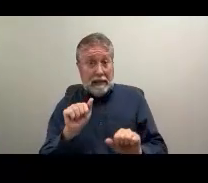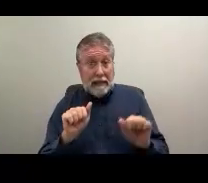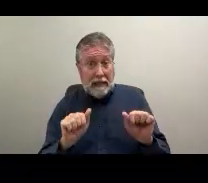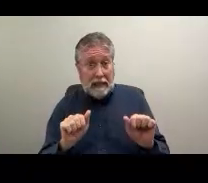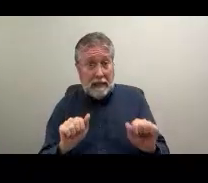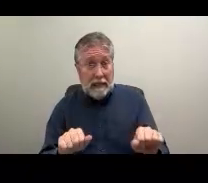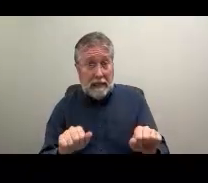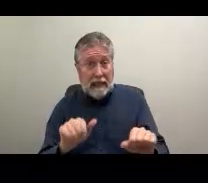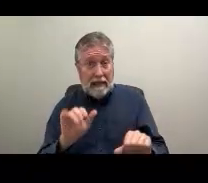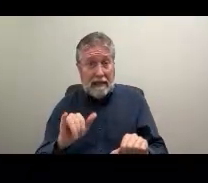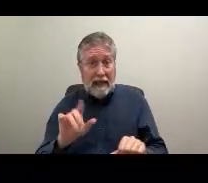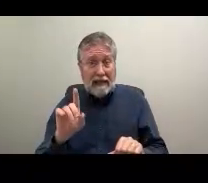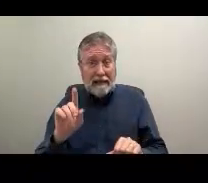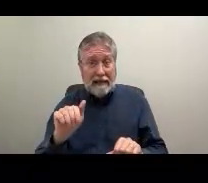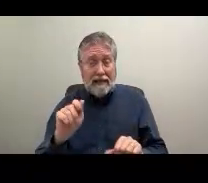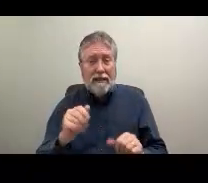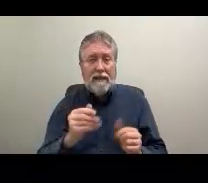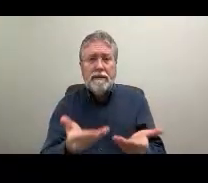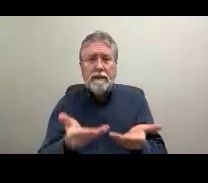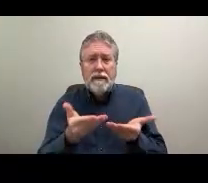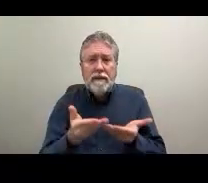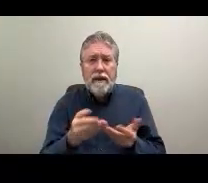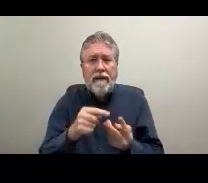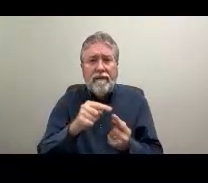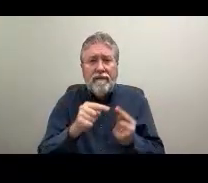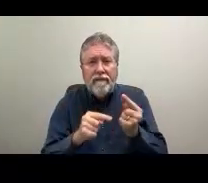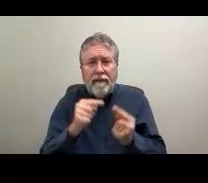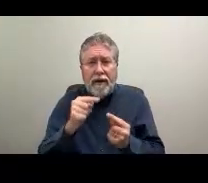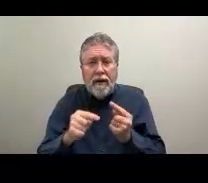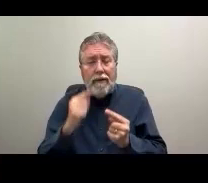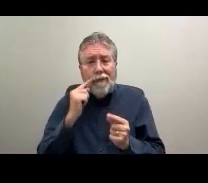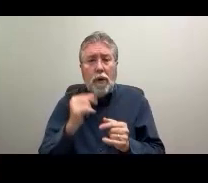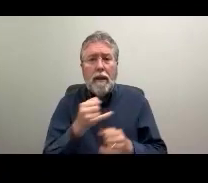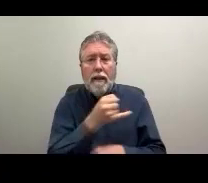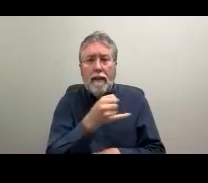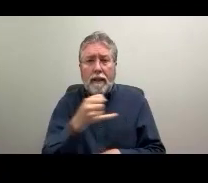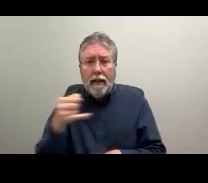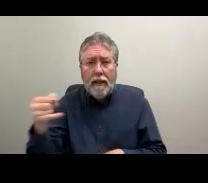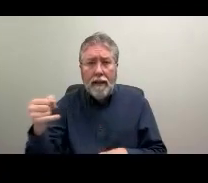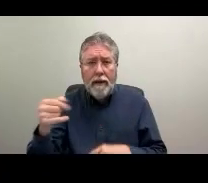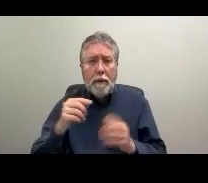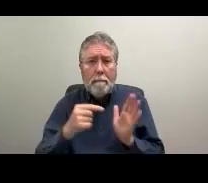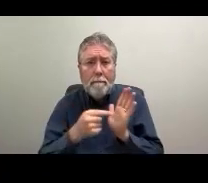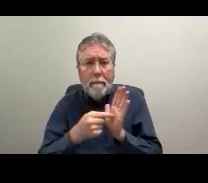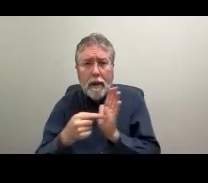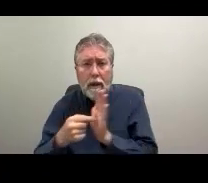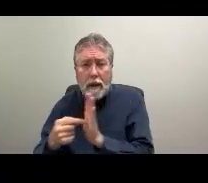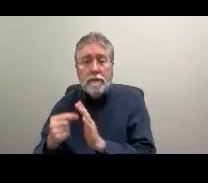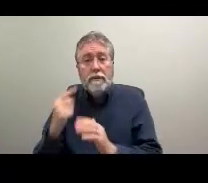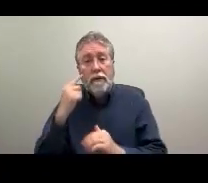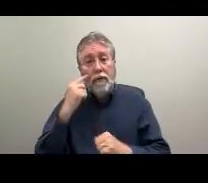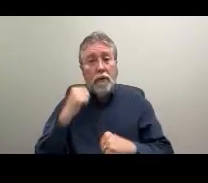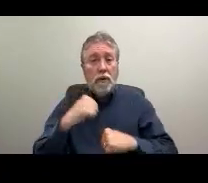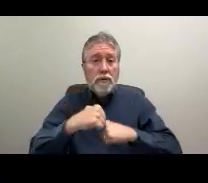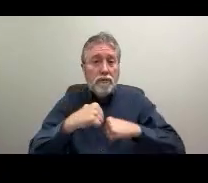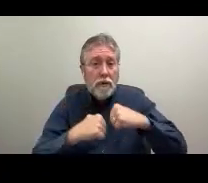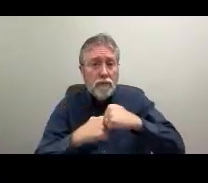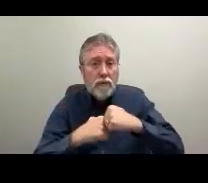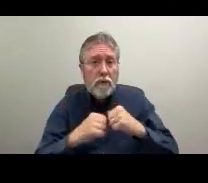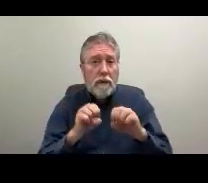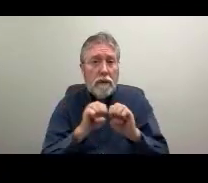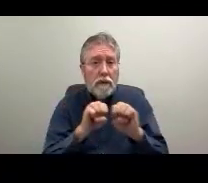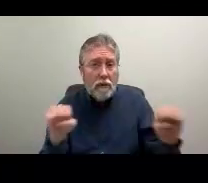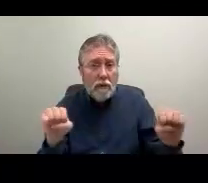modelos lineales u otros, como los modelos de ecuaciones estructurales, donde se puedan incluir estas puntuaciones de